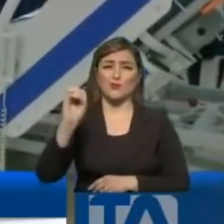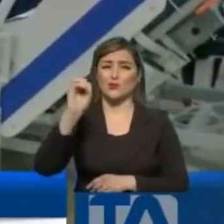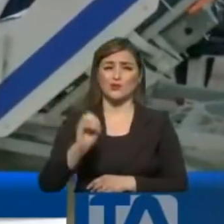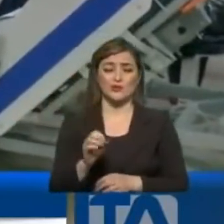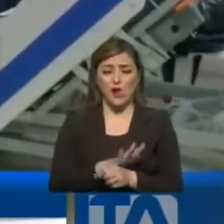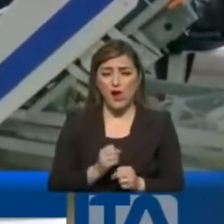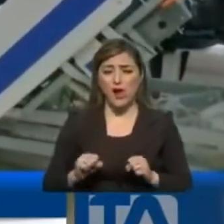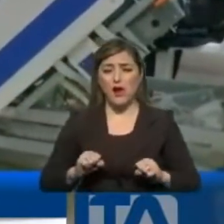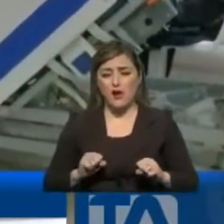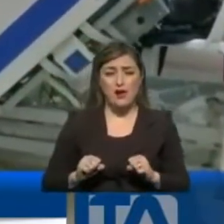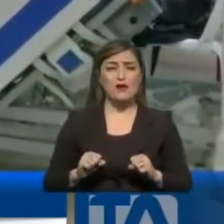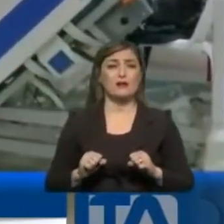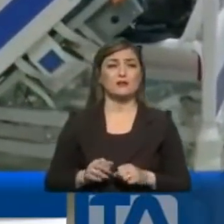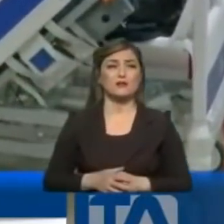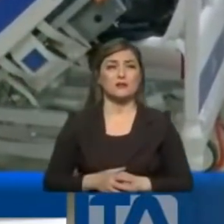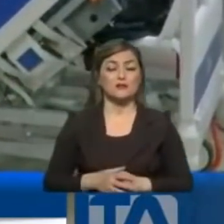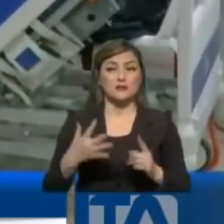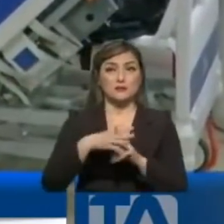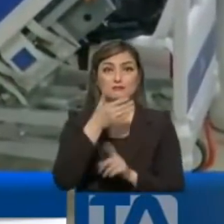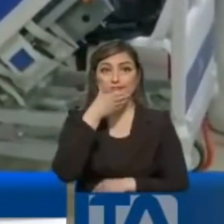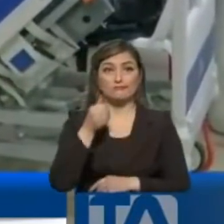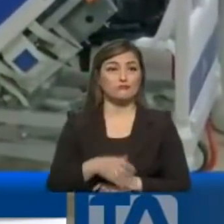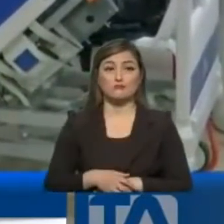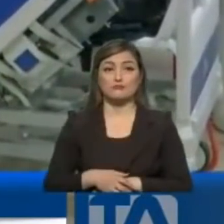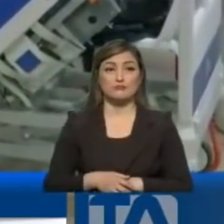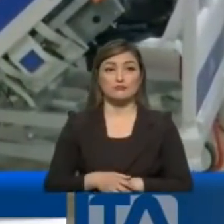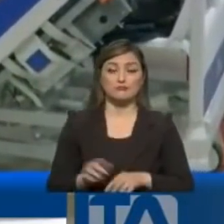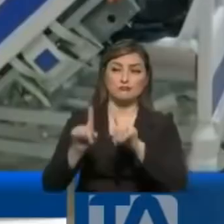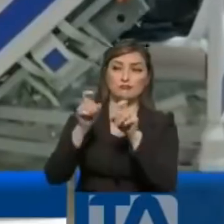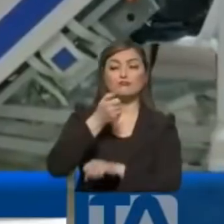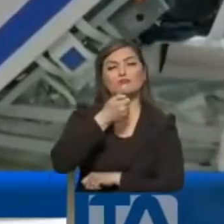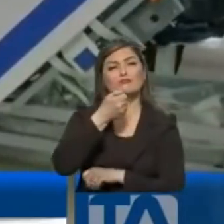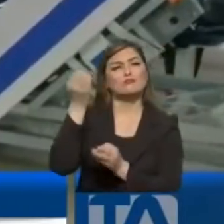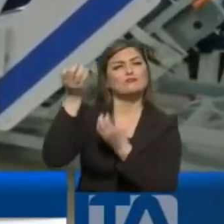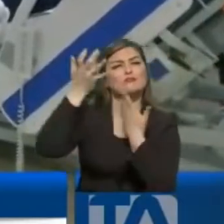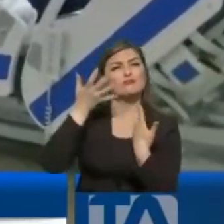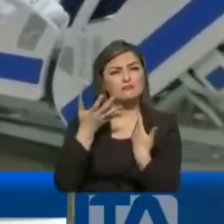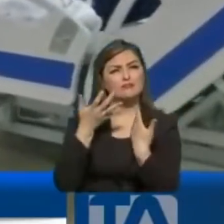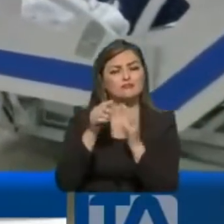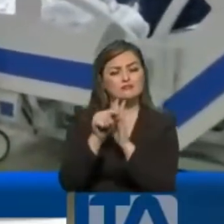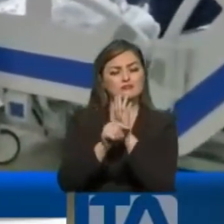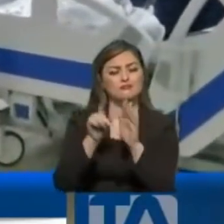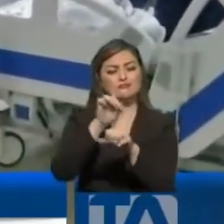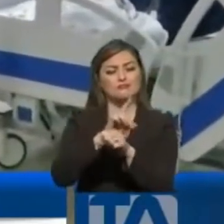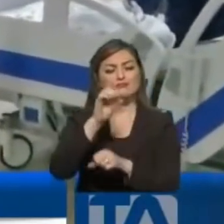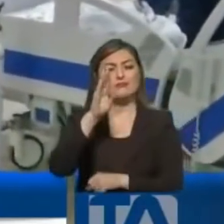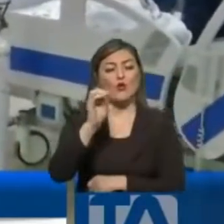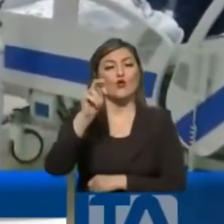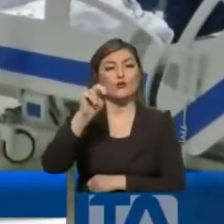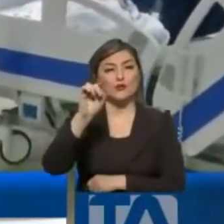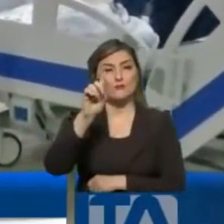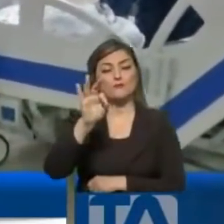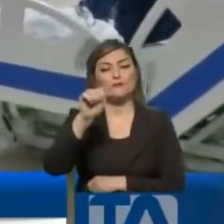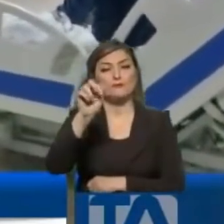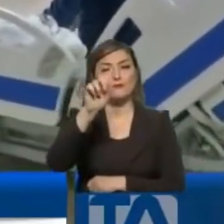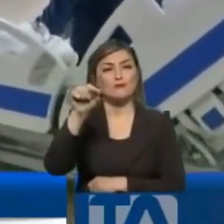150%. Como lo mencionábamos, la situación no mejora, pero para contarnos más detalles está con nosotros el doctor Marco Bonifaz.